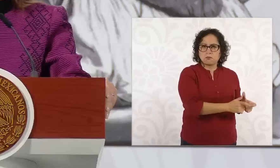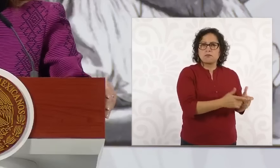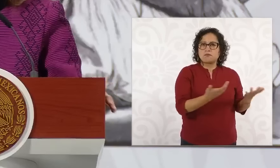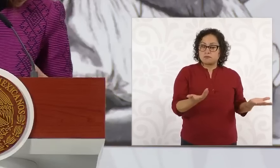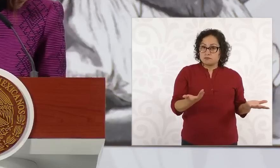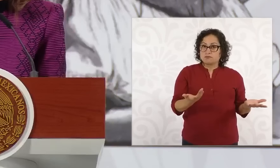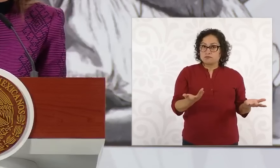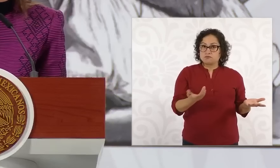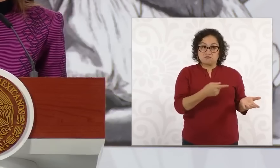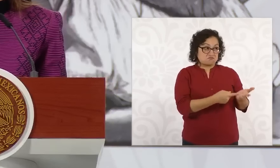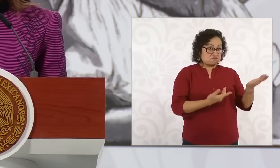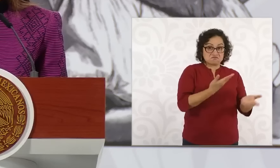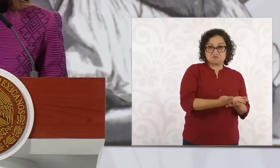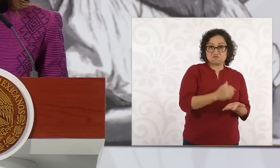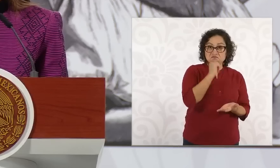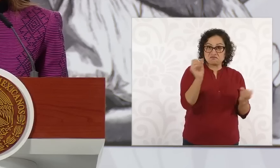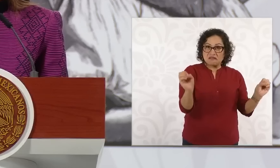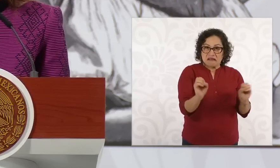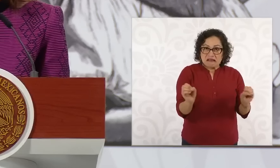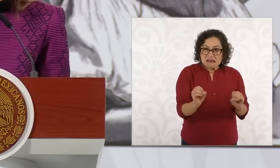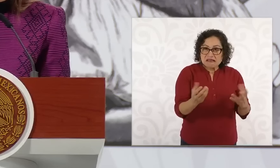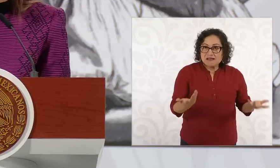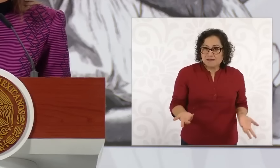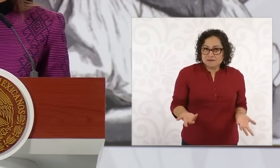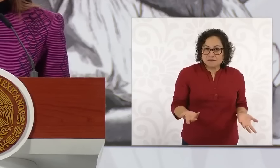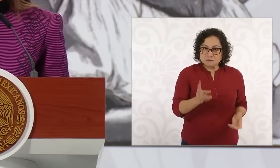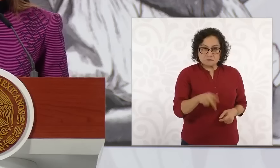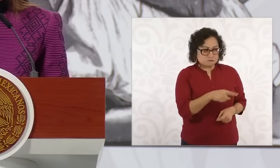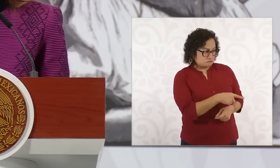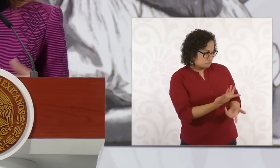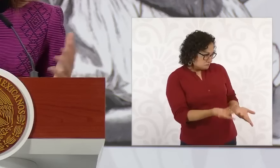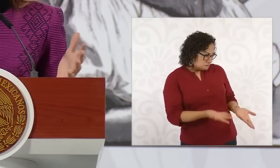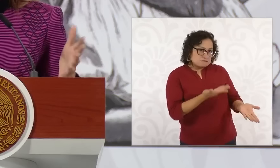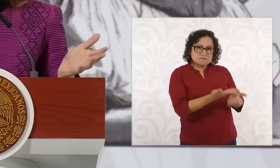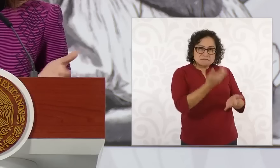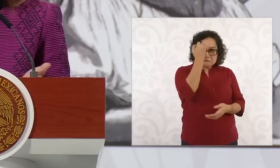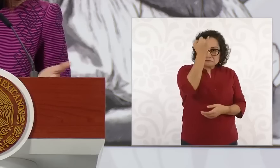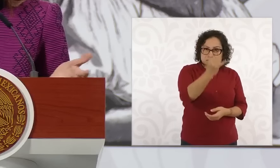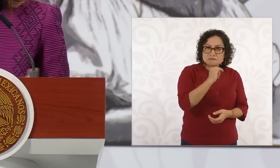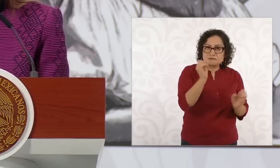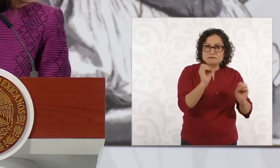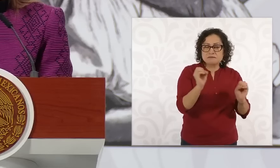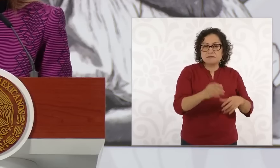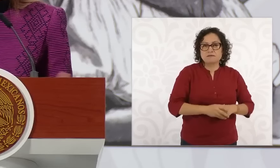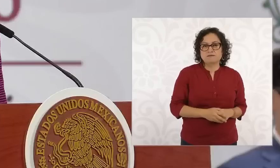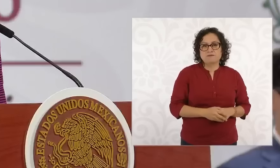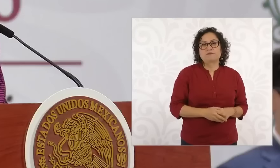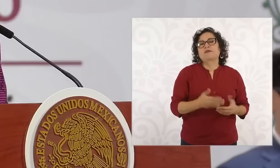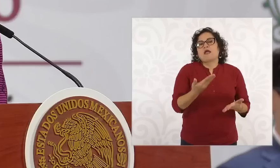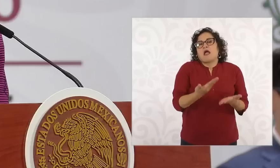Entonces, como no hay propuesta, porque no hay propuesta, ahora la propuesta es la ultraderecha, imagínense, en